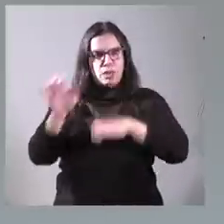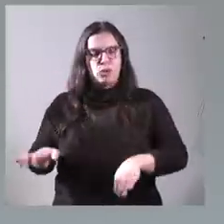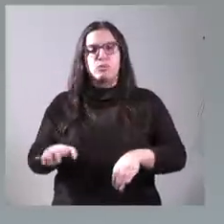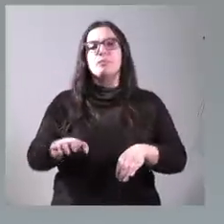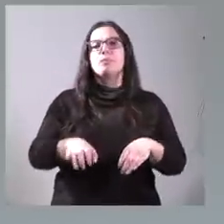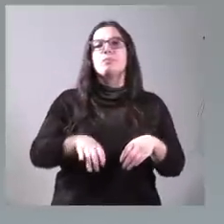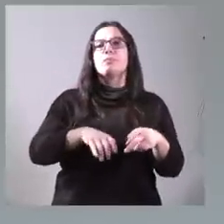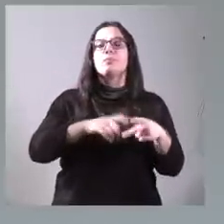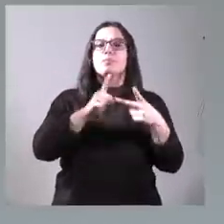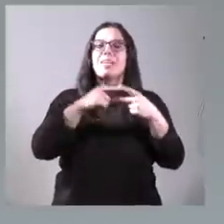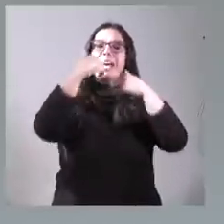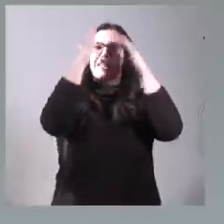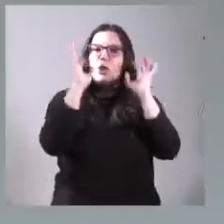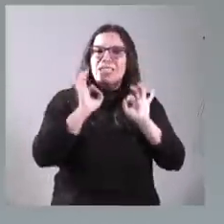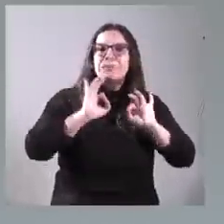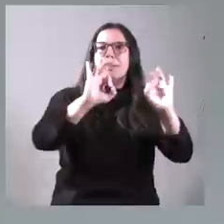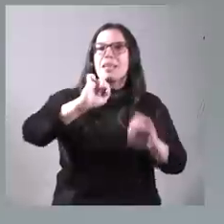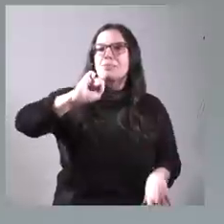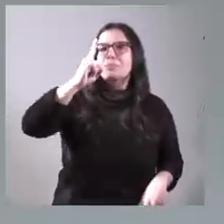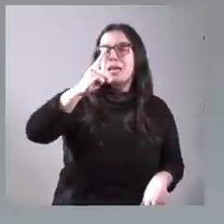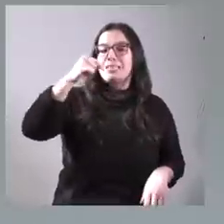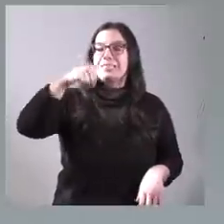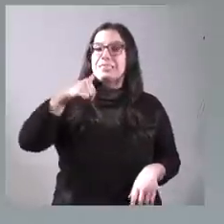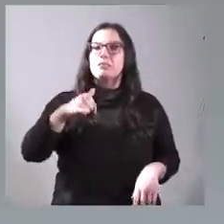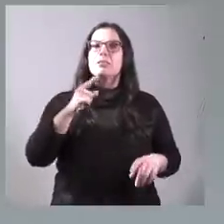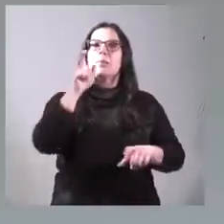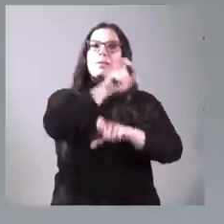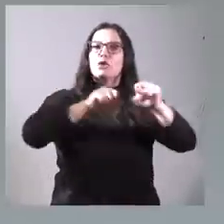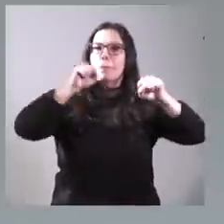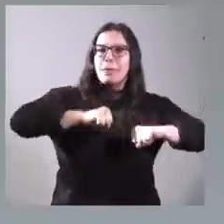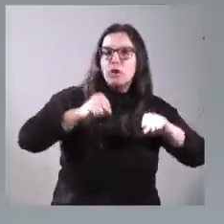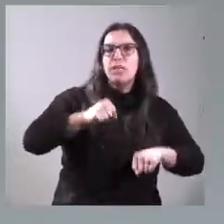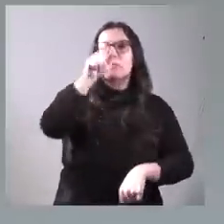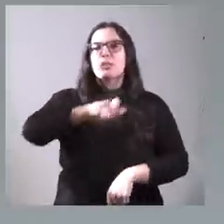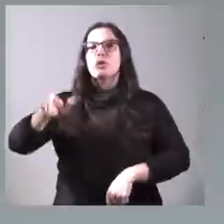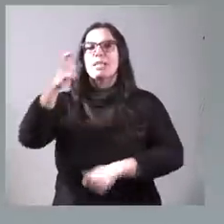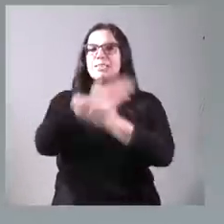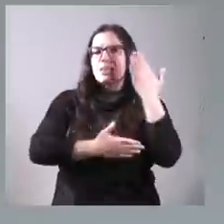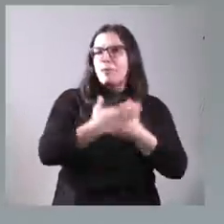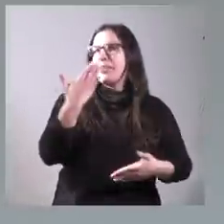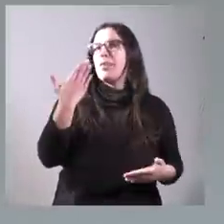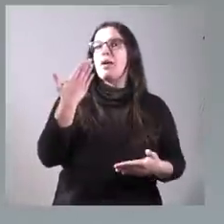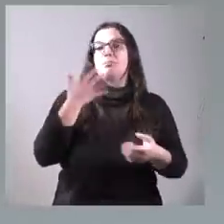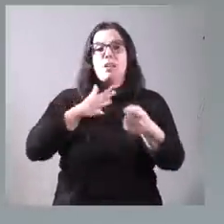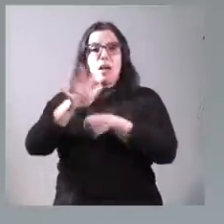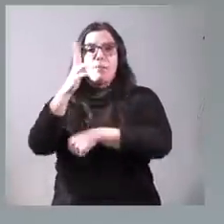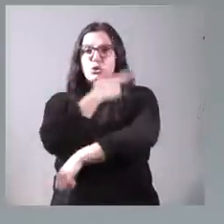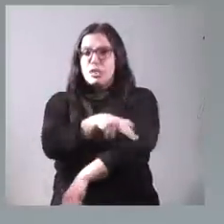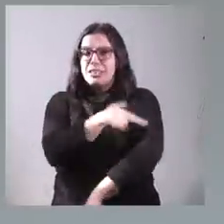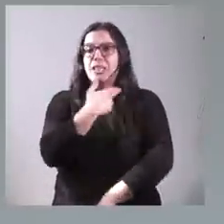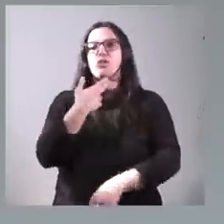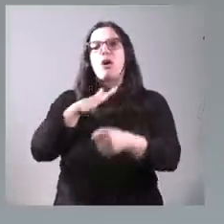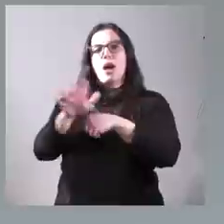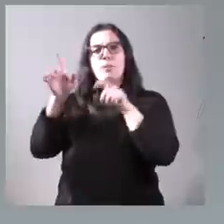y León con una atención especial como ven ustedes en este consejo de gobierno a las personas mayores a las personas con discapacidad al ámbito sanitario y